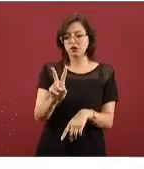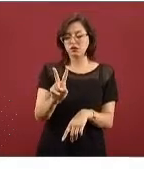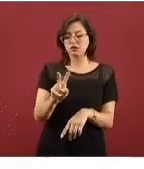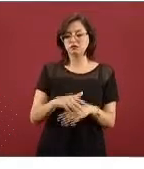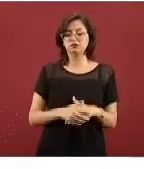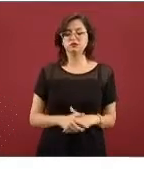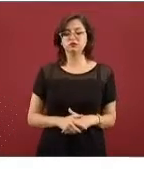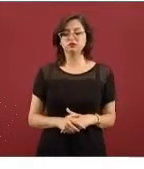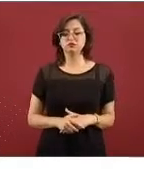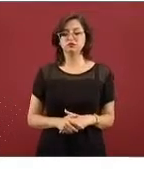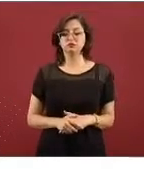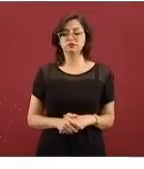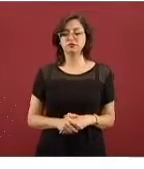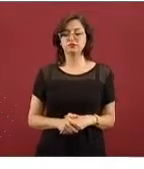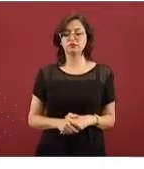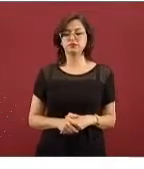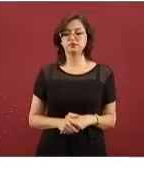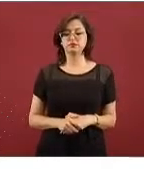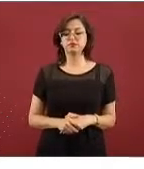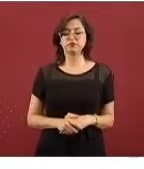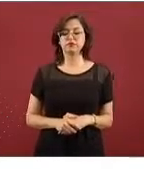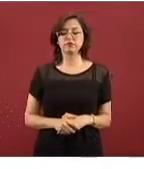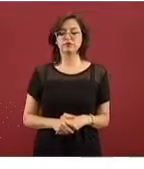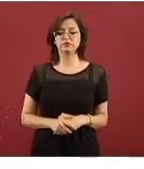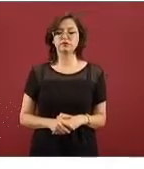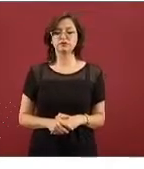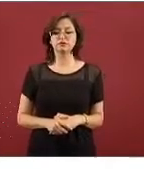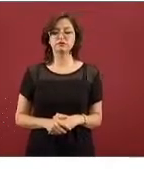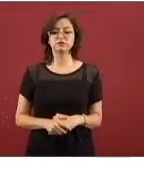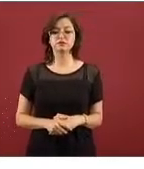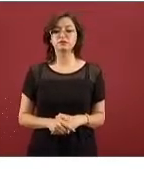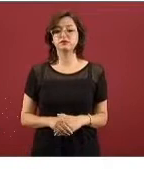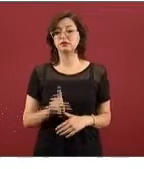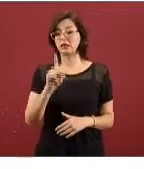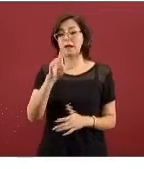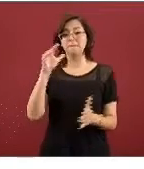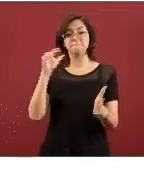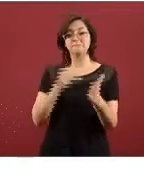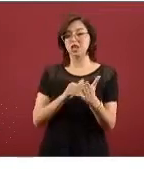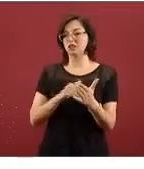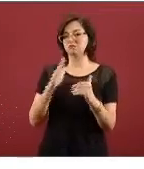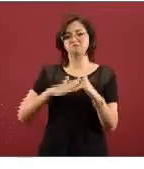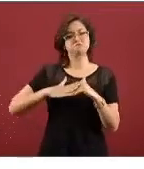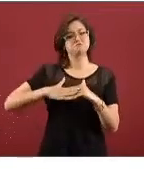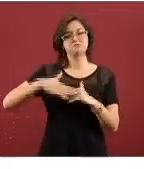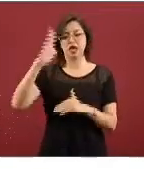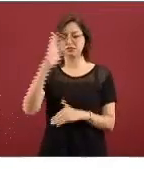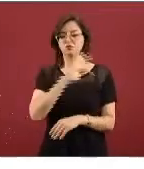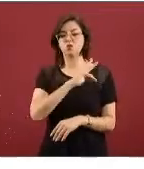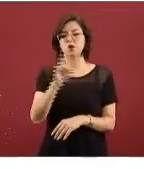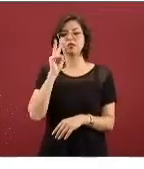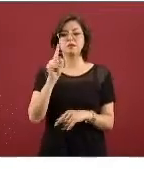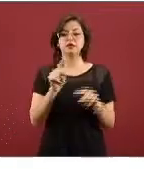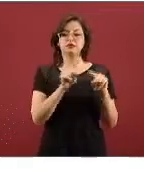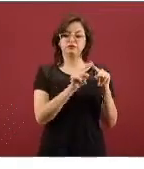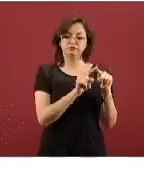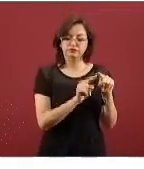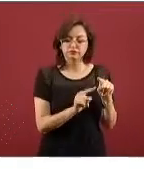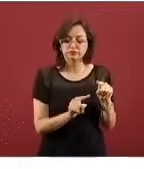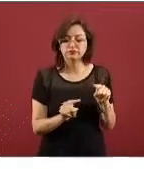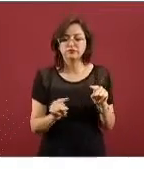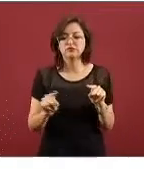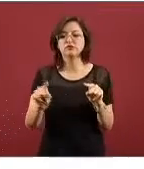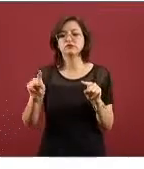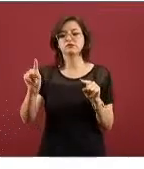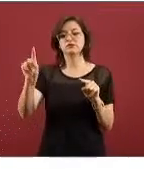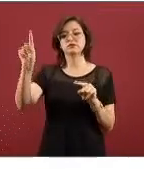Ya pasamos, como se ve, la cantidad de 1,000 y pueden ver ustedes la forma de la curva que hemos explicado cada noche,